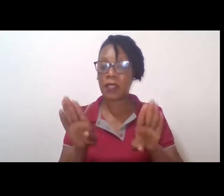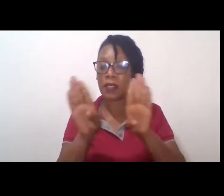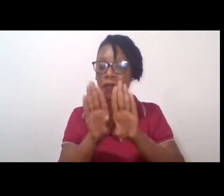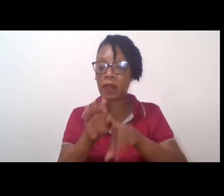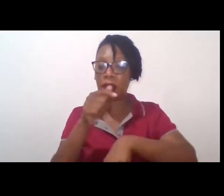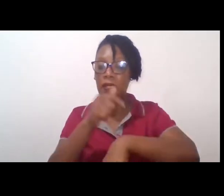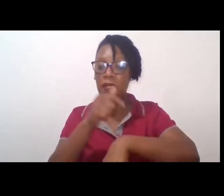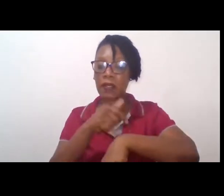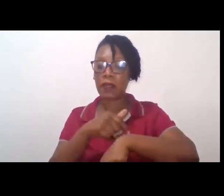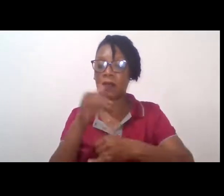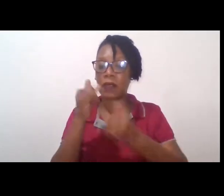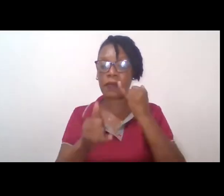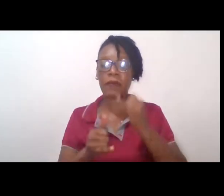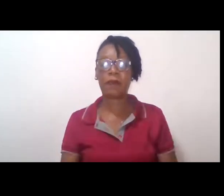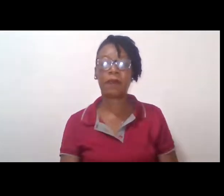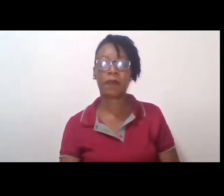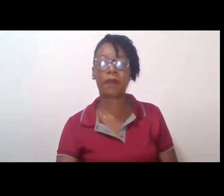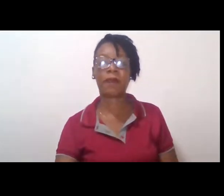tiempo se nos va.